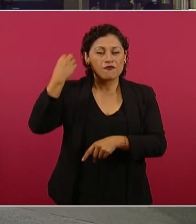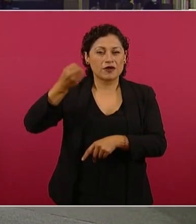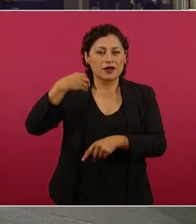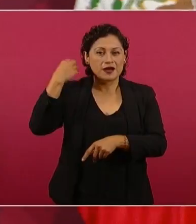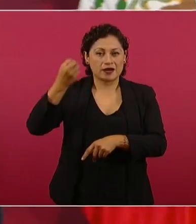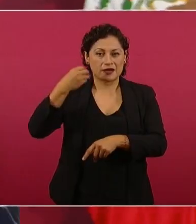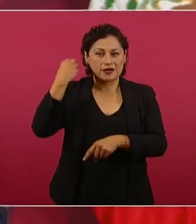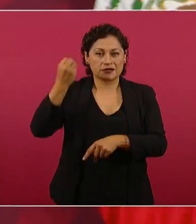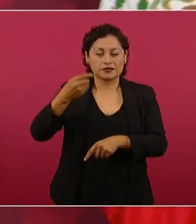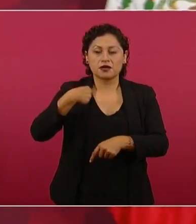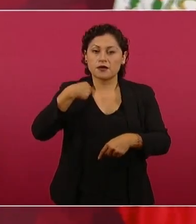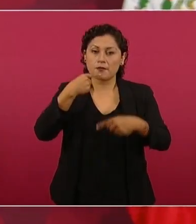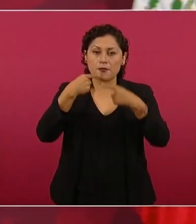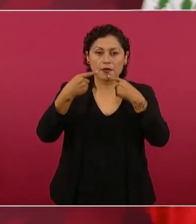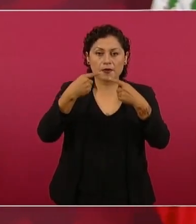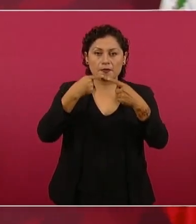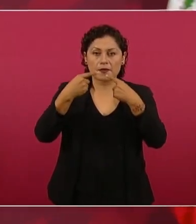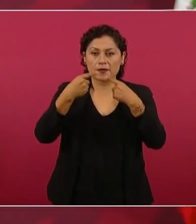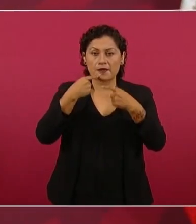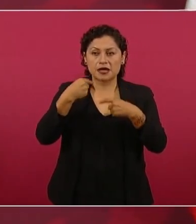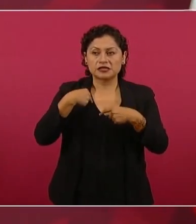cuando me tocaba intervenir,